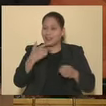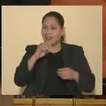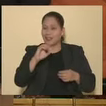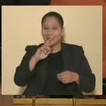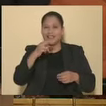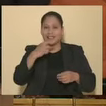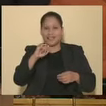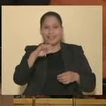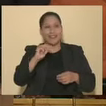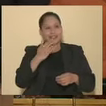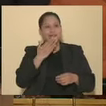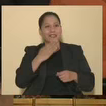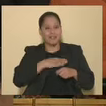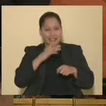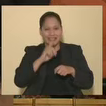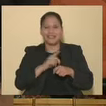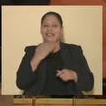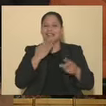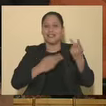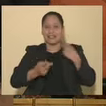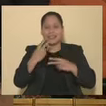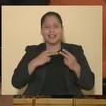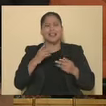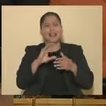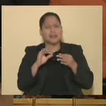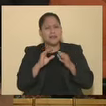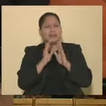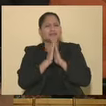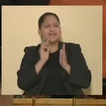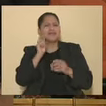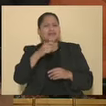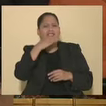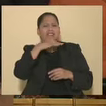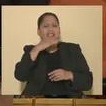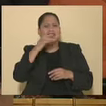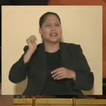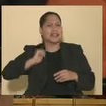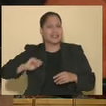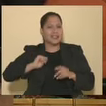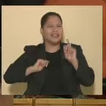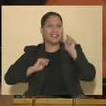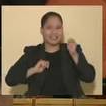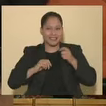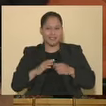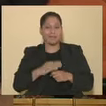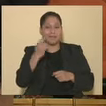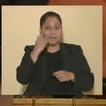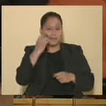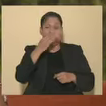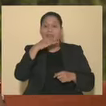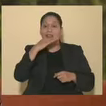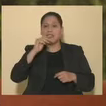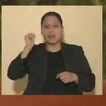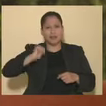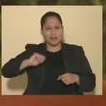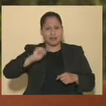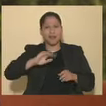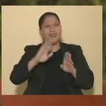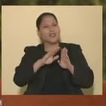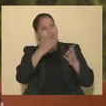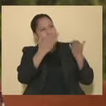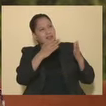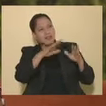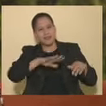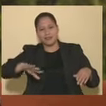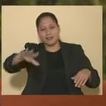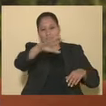Bienvenida, buenos días. Georgina, buen día, bienvenida. Pues cuéntanos de qué se trata el Festival Medieval. De acuerdo. El Festival Medieval es una recreación de una villa